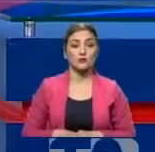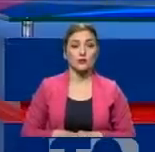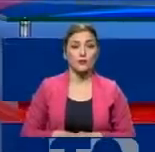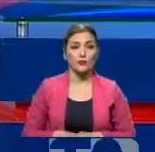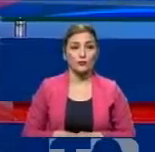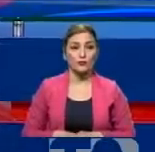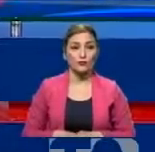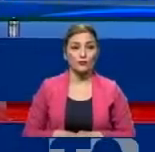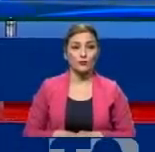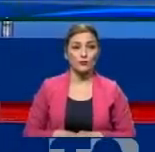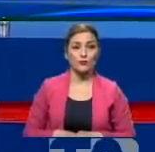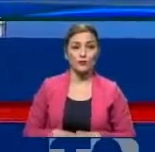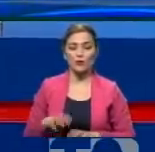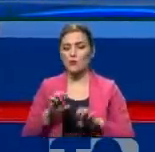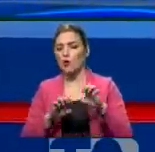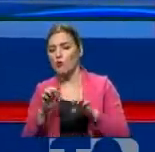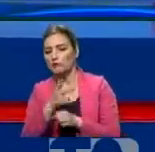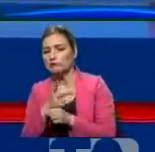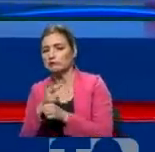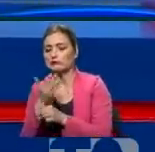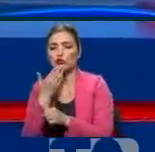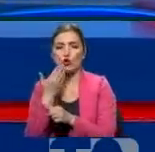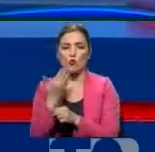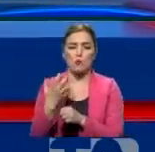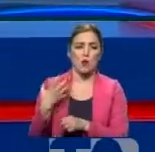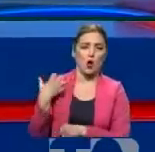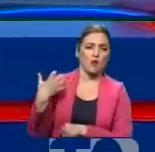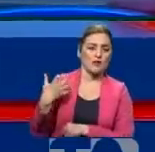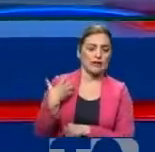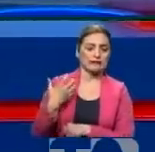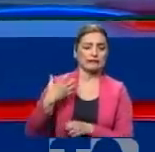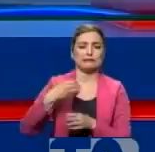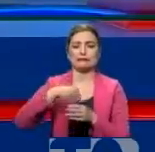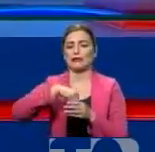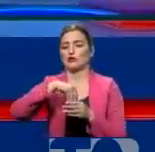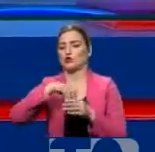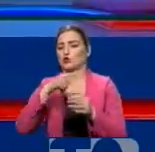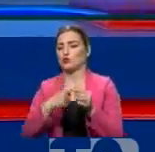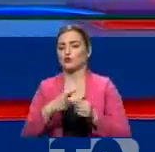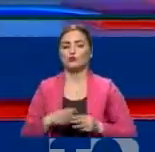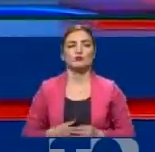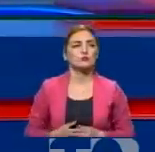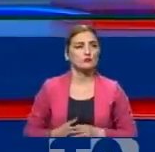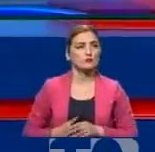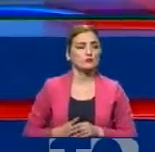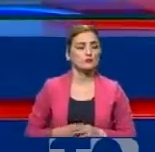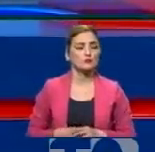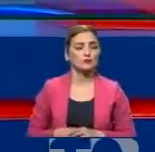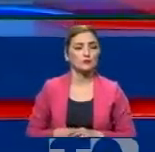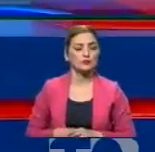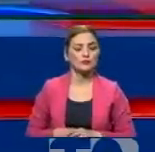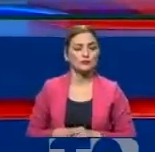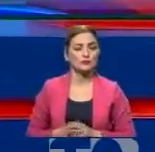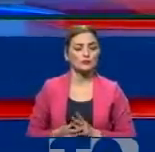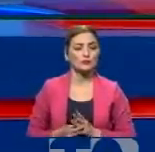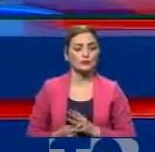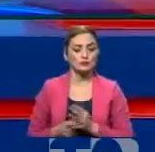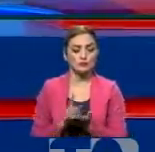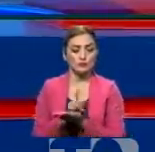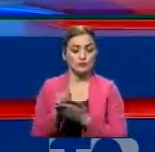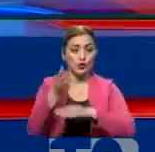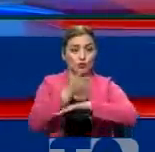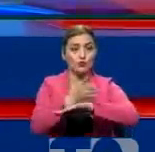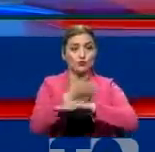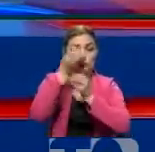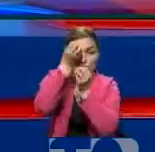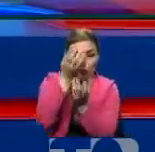a la ciudad de luego de estas protestas que se están registrando a todas horas ya desde la semana pasada. Y